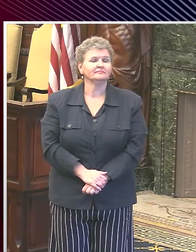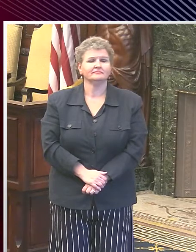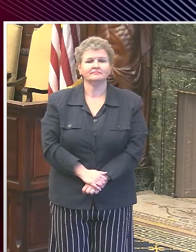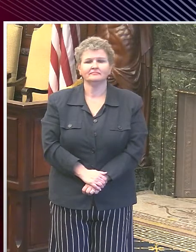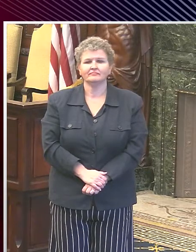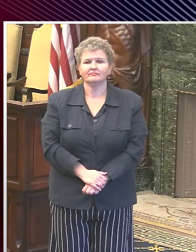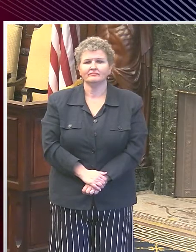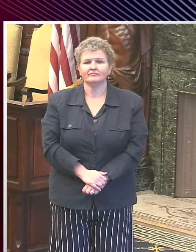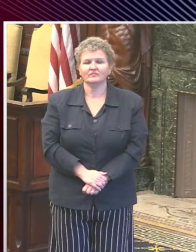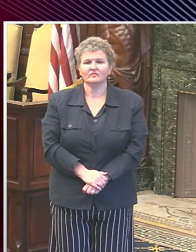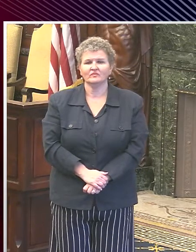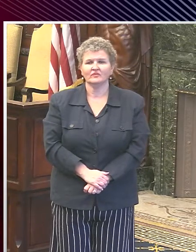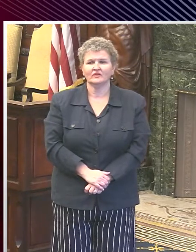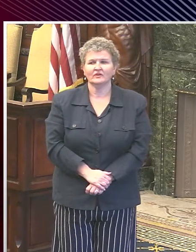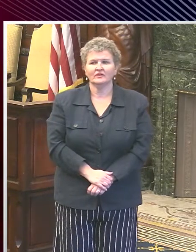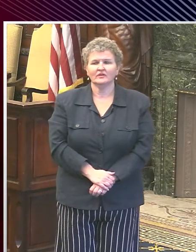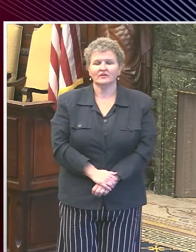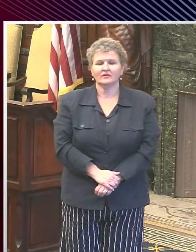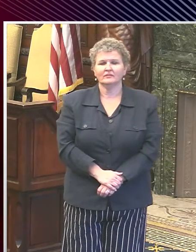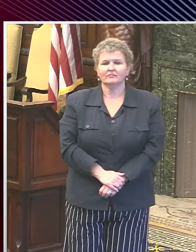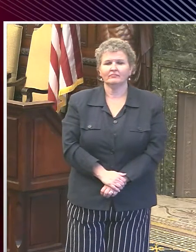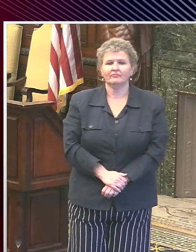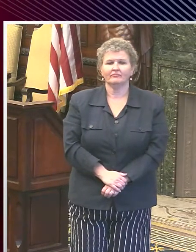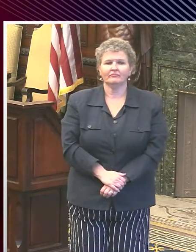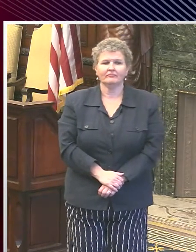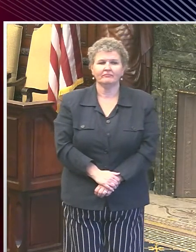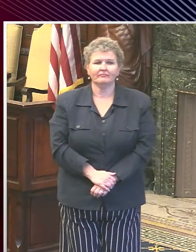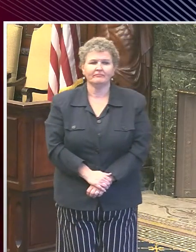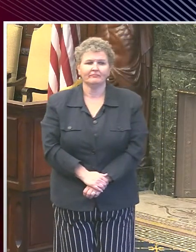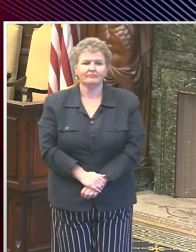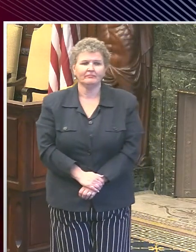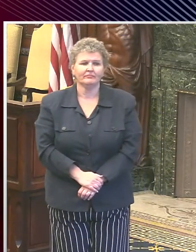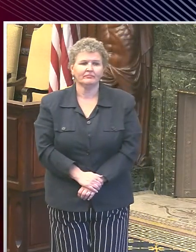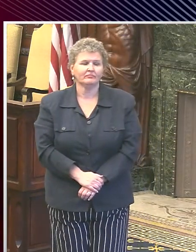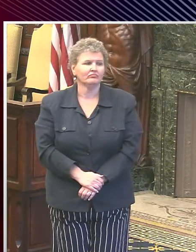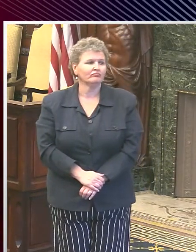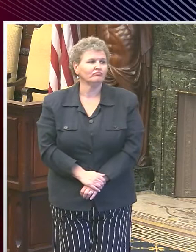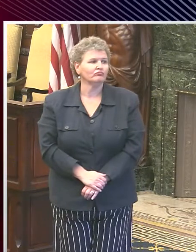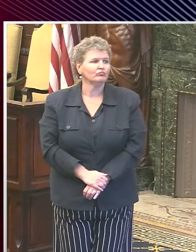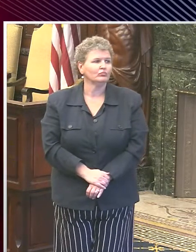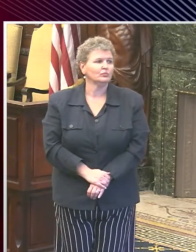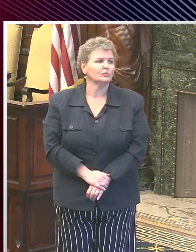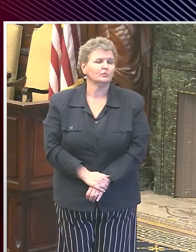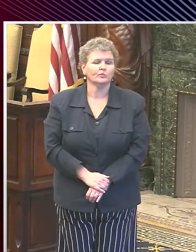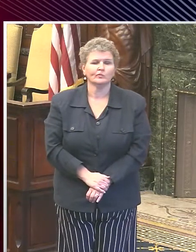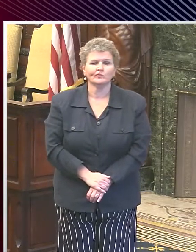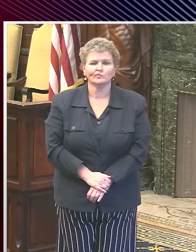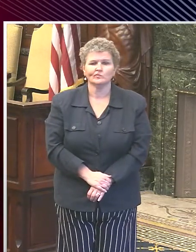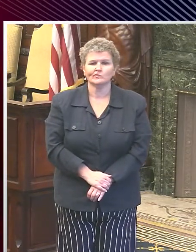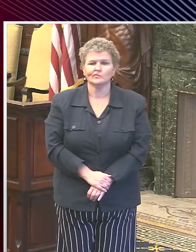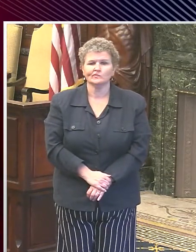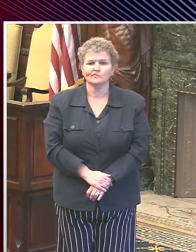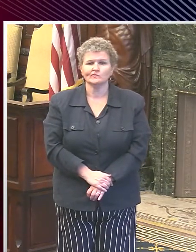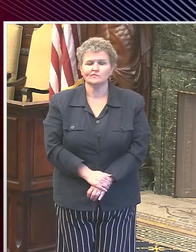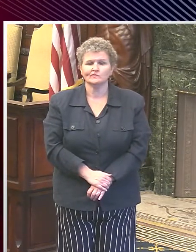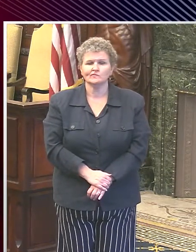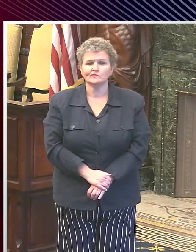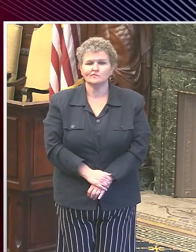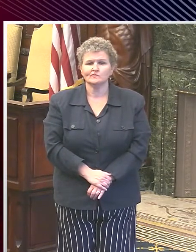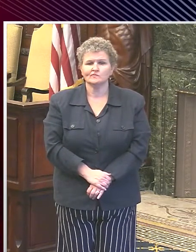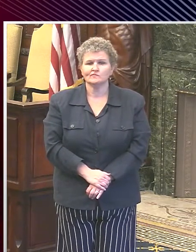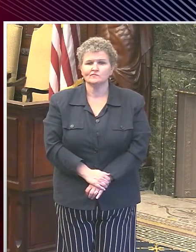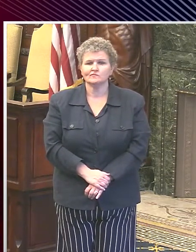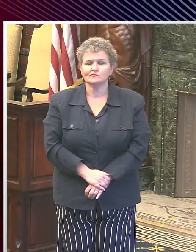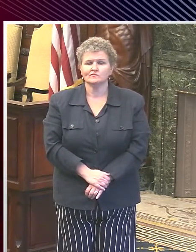y acciones cuando llegue el momento, si es que llega. Vamos a tratar obviamente de resolver este problema y reducir esos números. Ok,